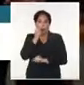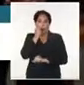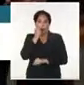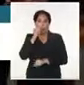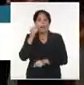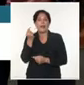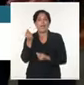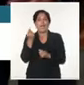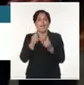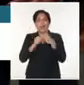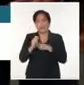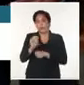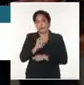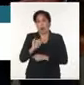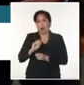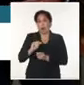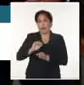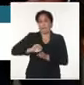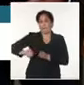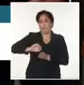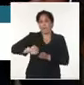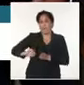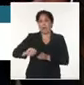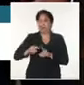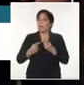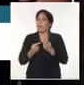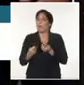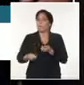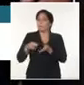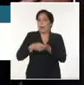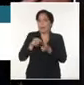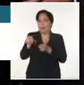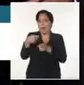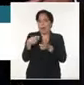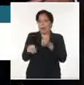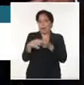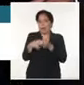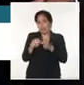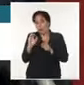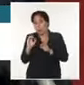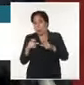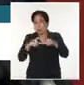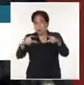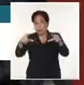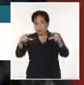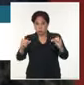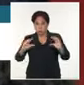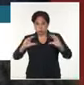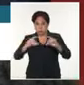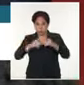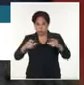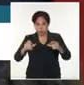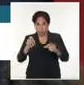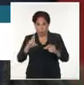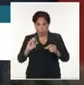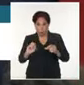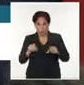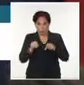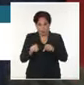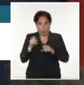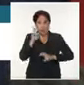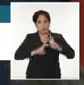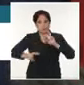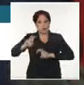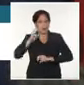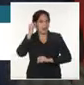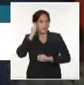favores políticos a gobiernos extranjeros a cambio de pagos en efectivo o con lingotes de oro. El Buró Federal de Investigaciones